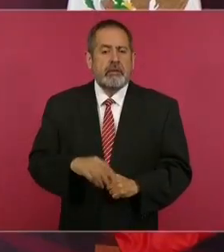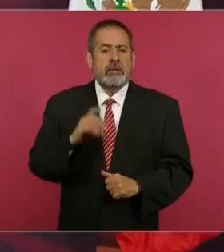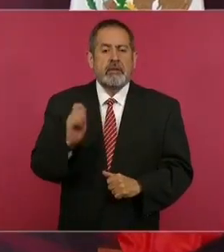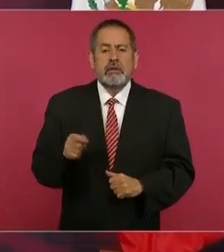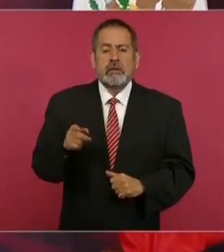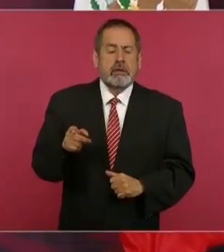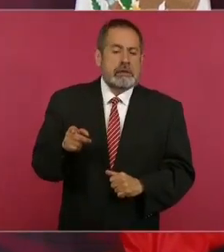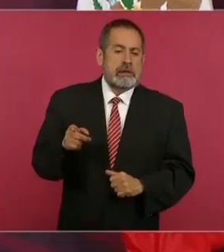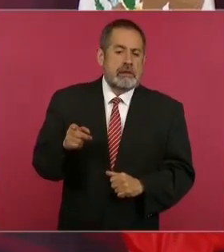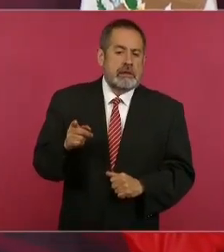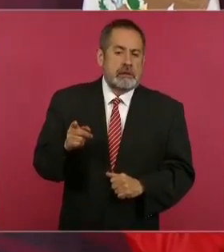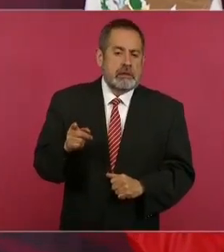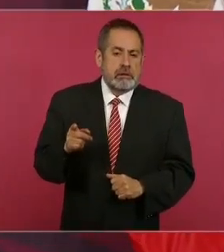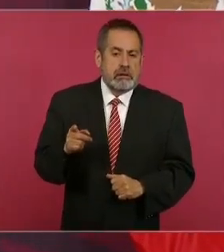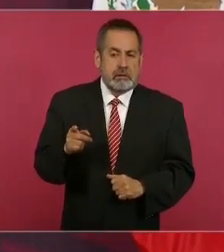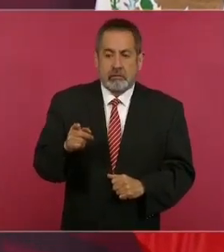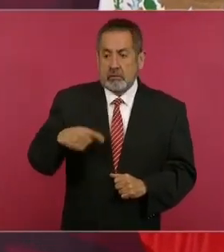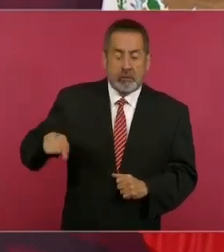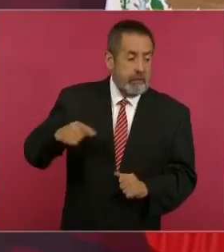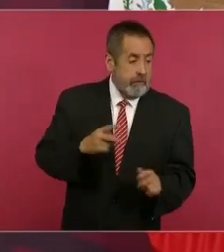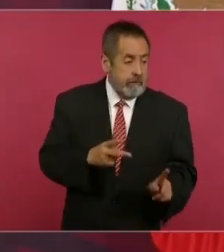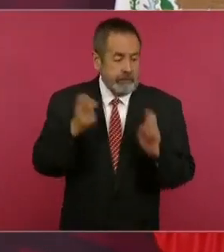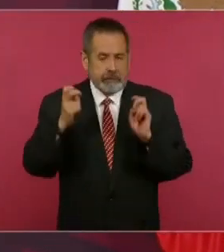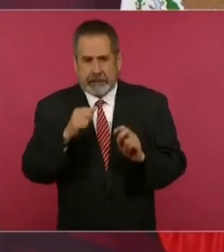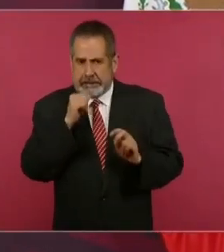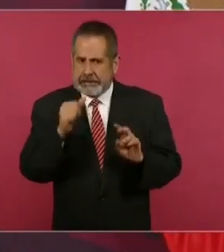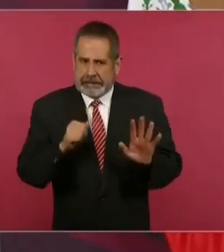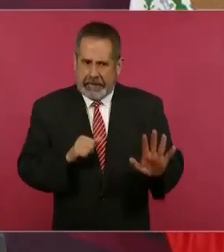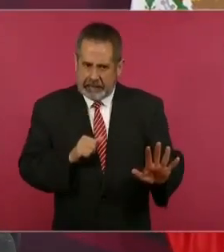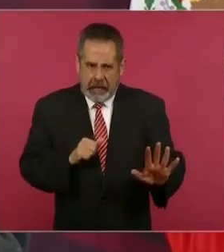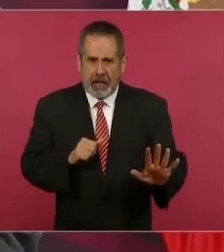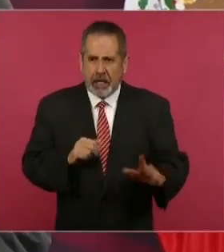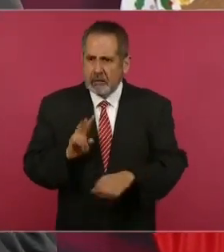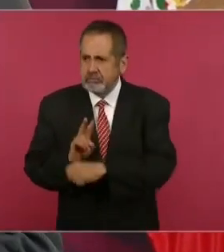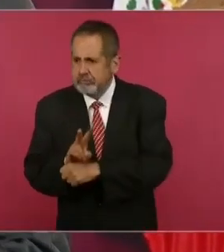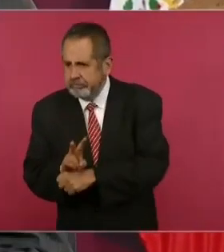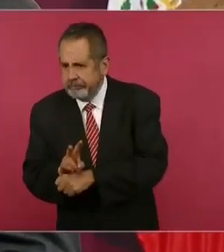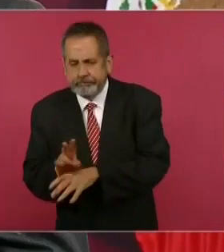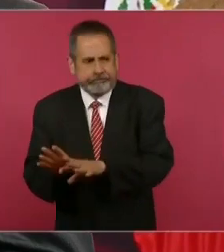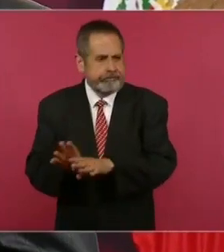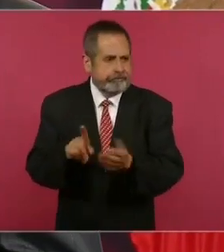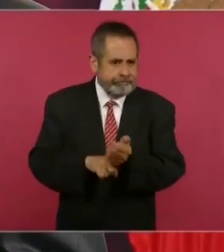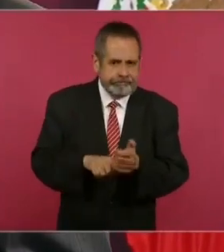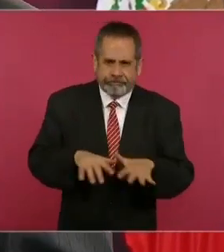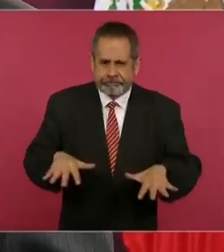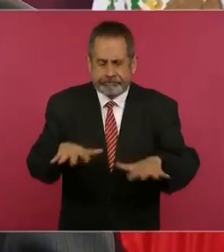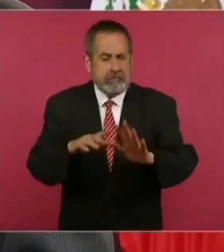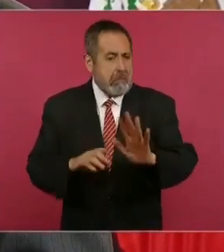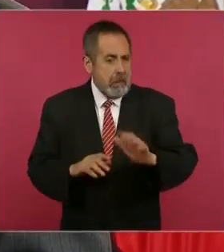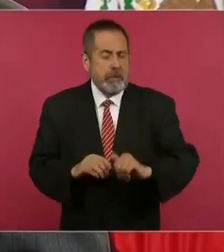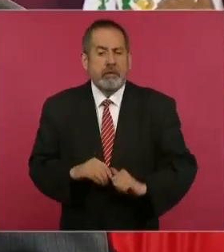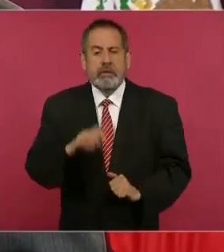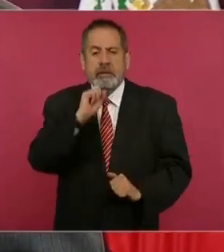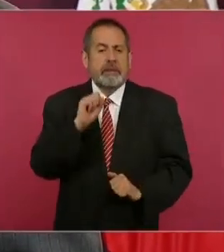haya robos, el que no haya